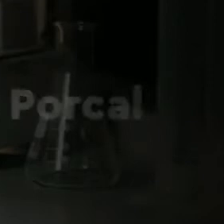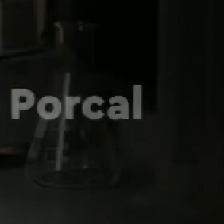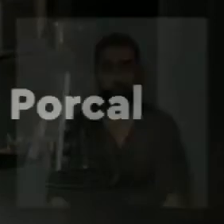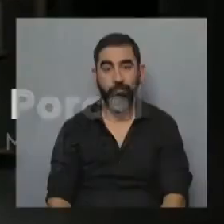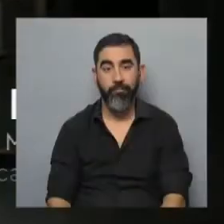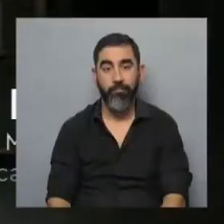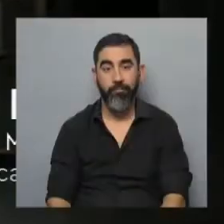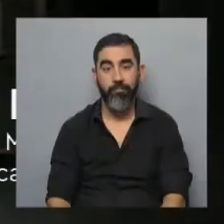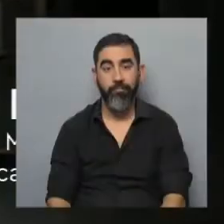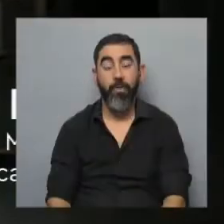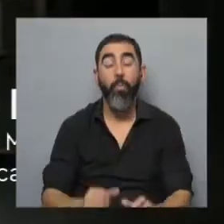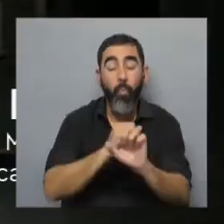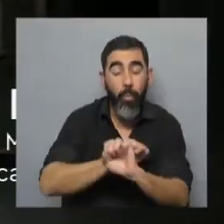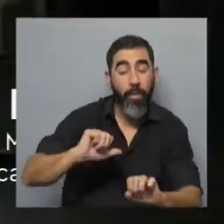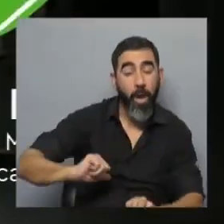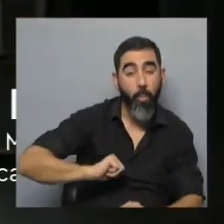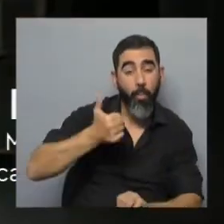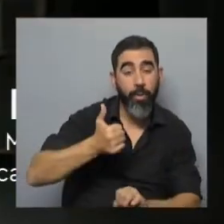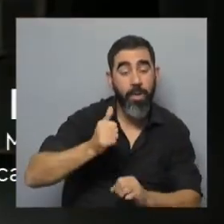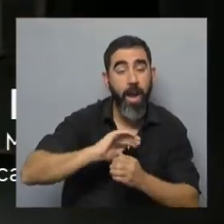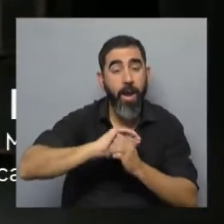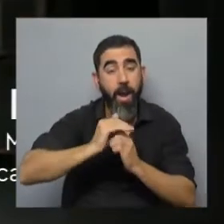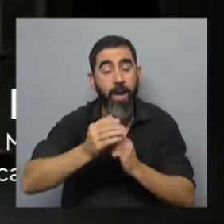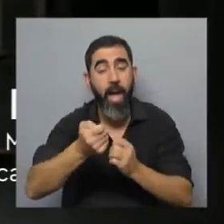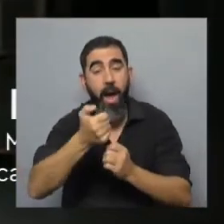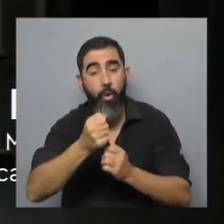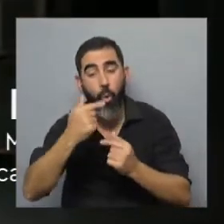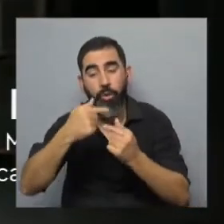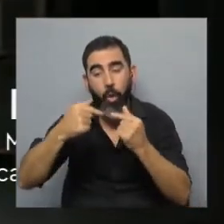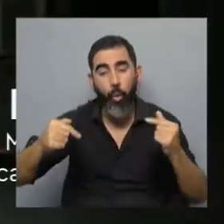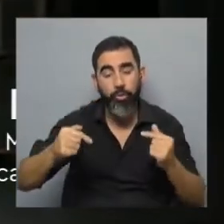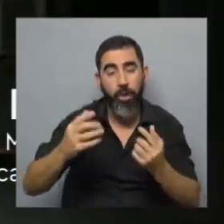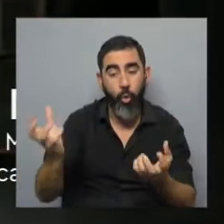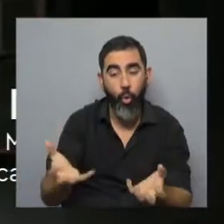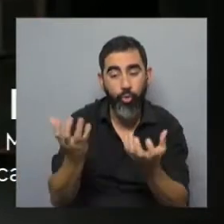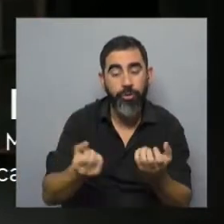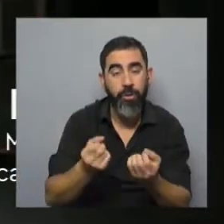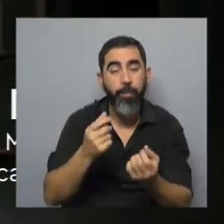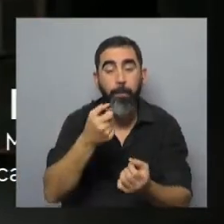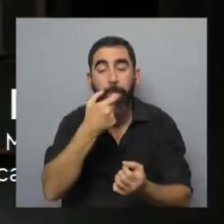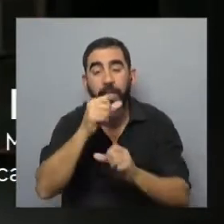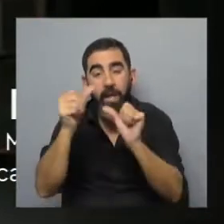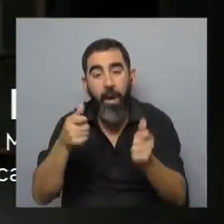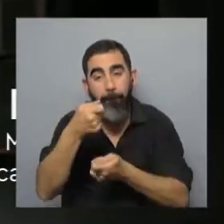¿Y si te digo que podríamos aprovechar la cáscara de arroz y otros desechos de las cosechas para hacer medicamentos?